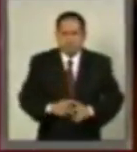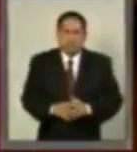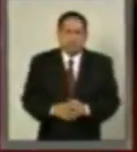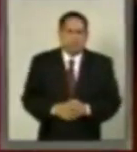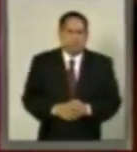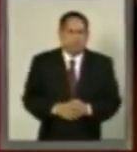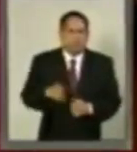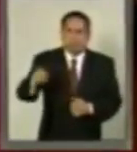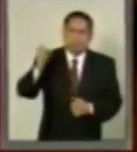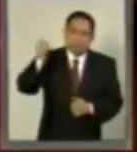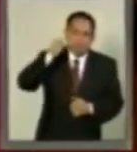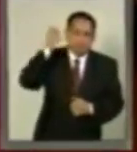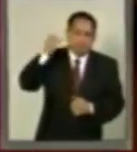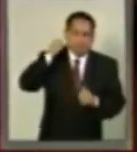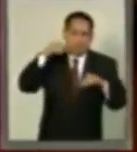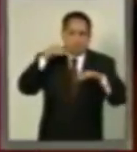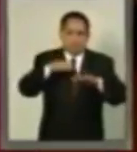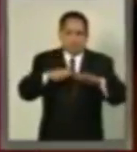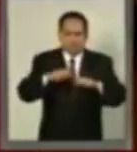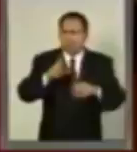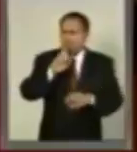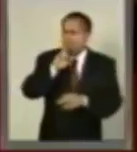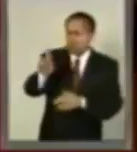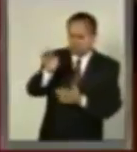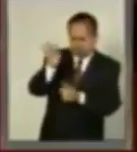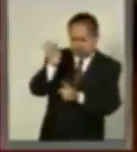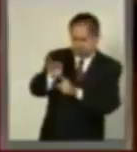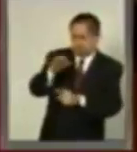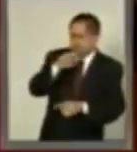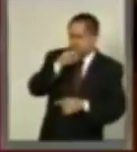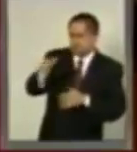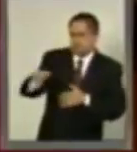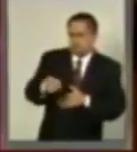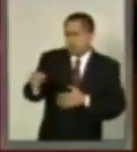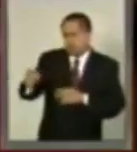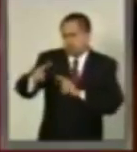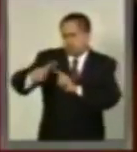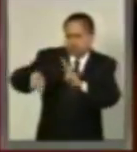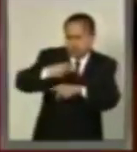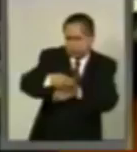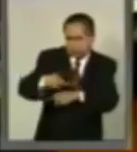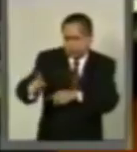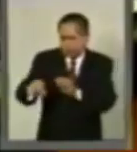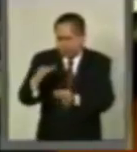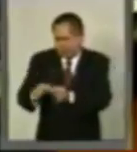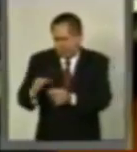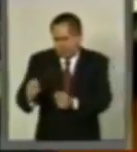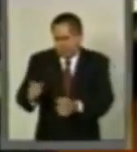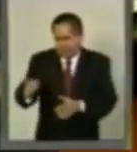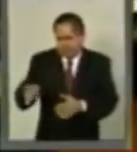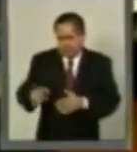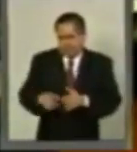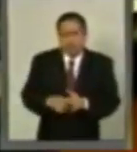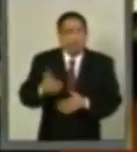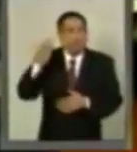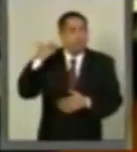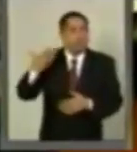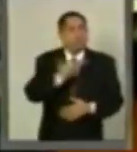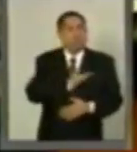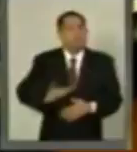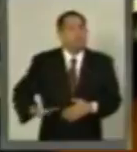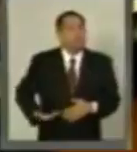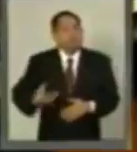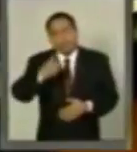Sobre el foro que usted refiere, se lo contesto puntualmente. No estuvo usted ahí. Lo que refirió el presidente es